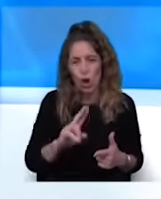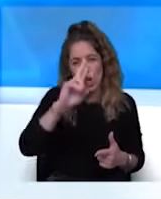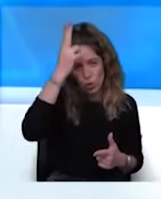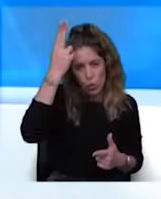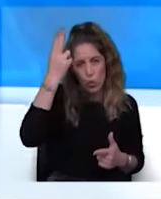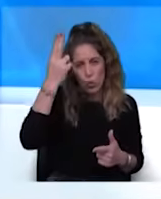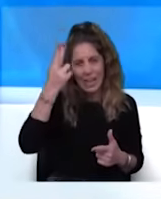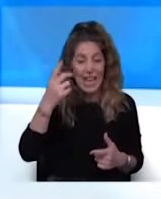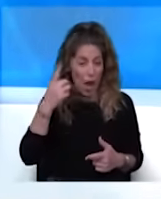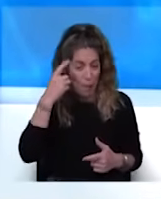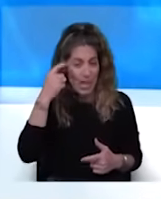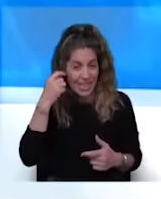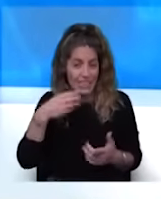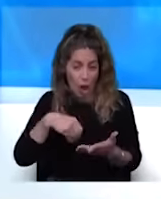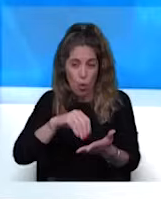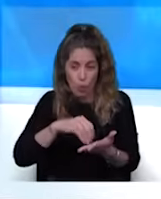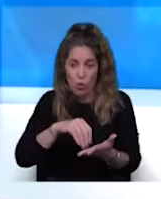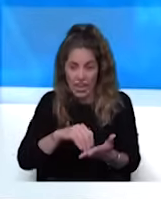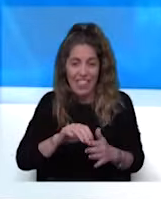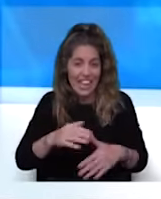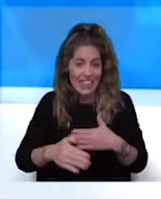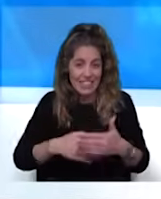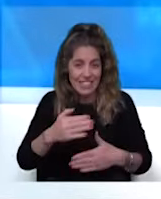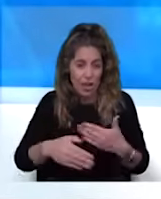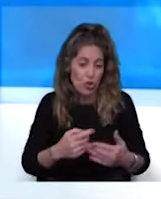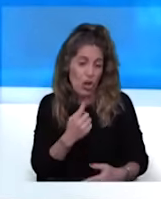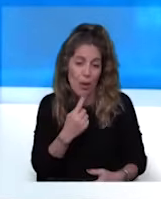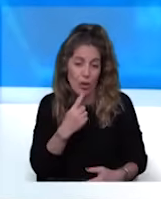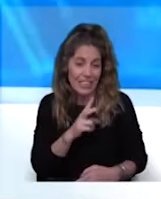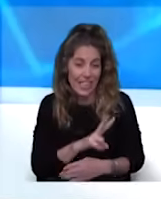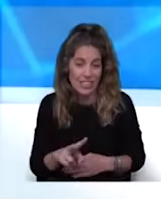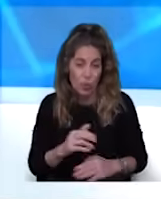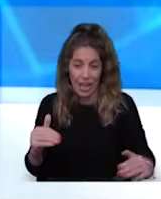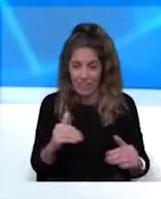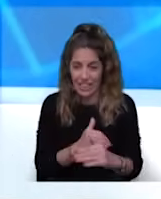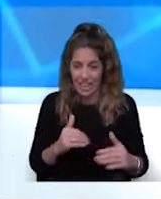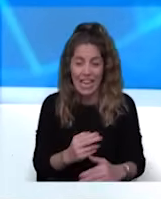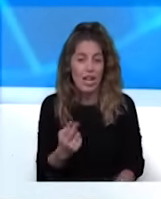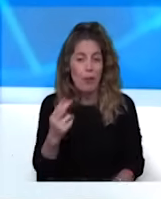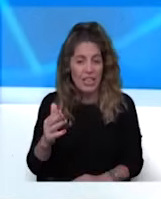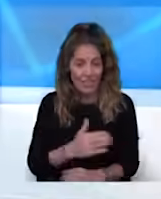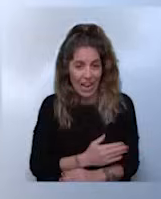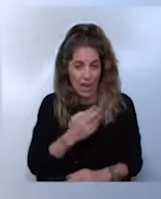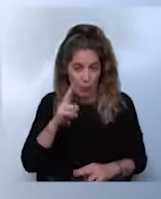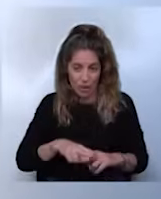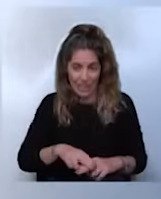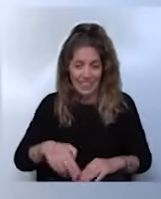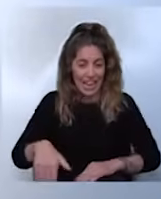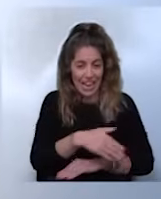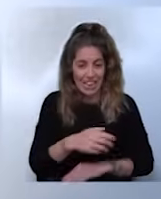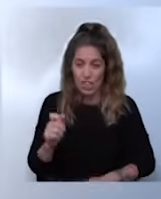hay una experiencia acumulada de lo que es el desarrollo de una política de seguridad Vial que permite bajar la mortalidad en las vías